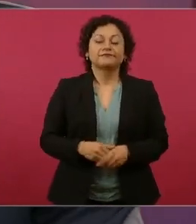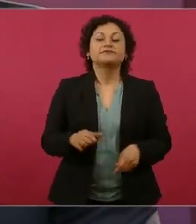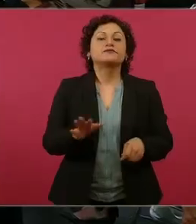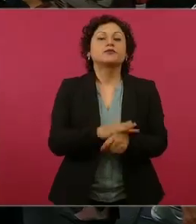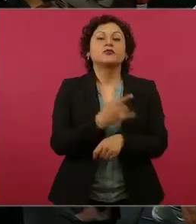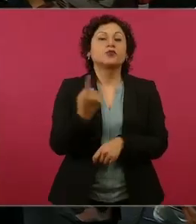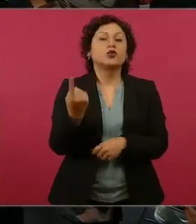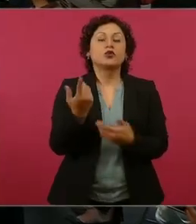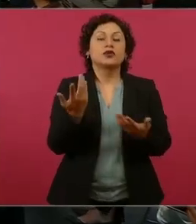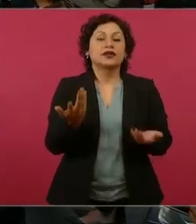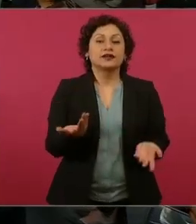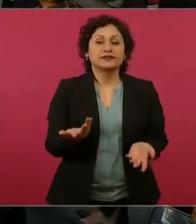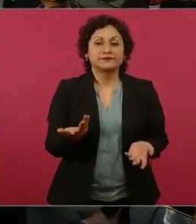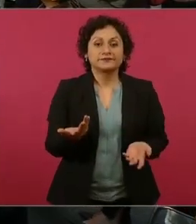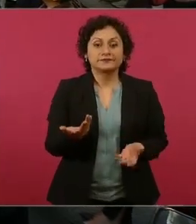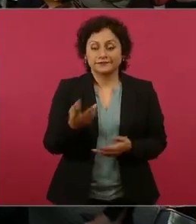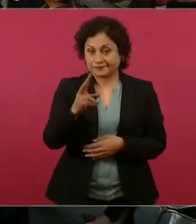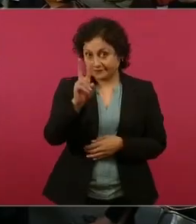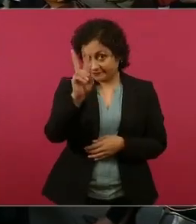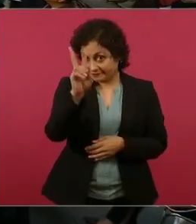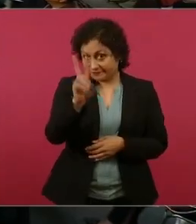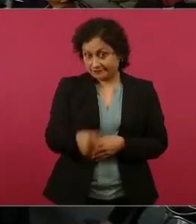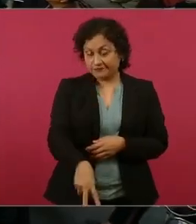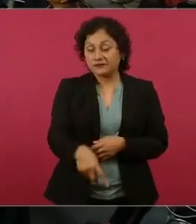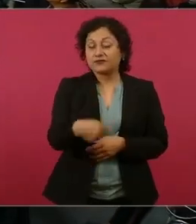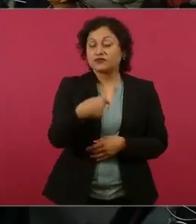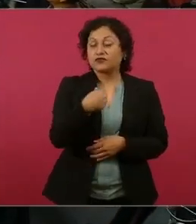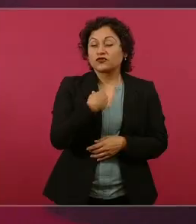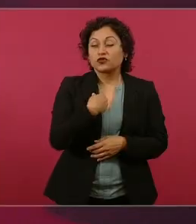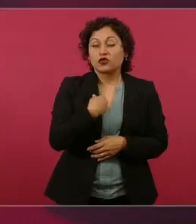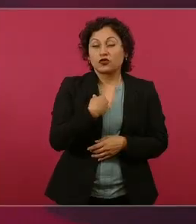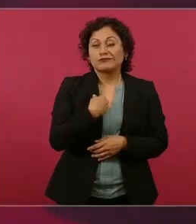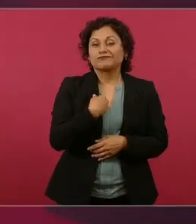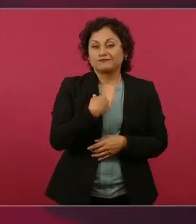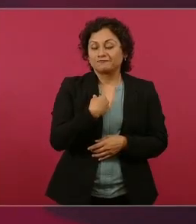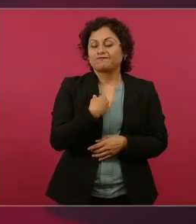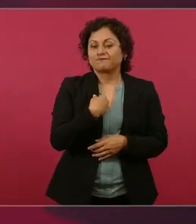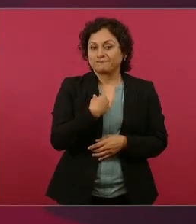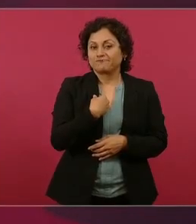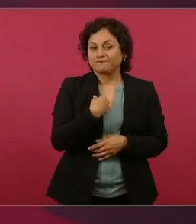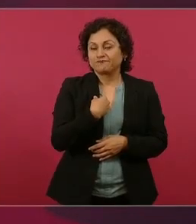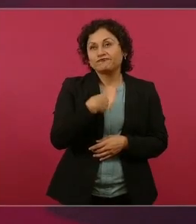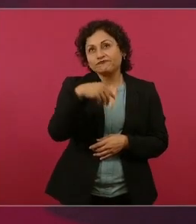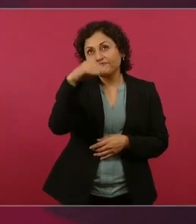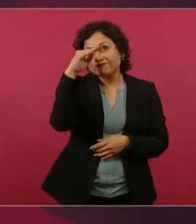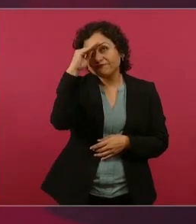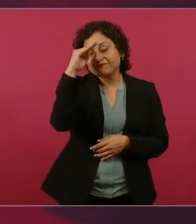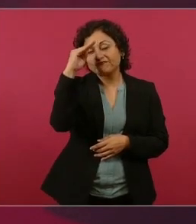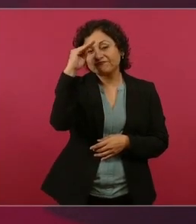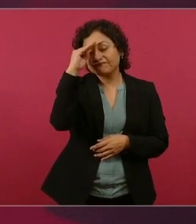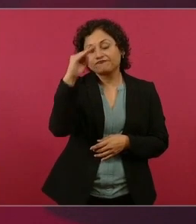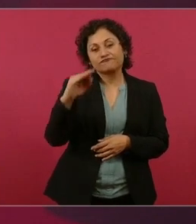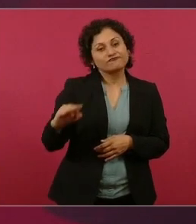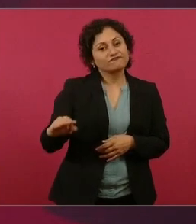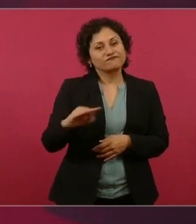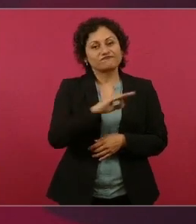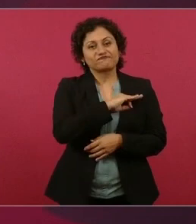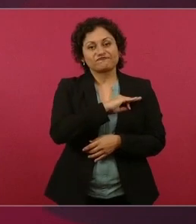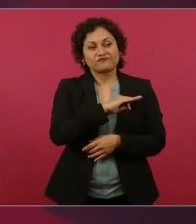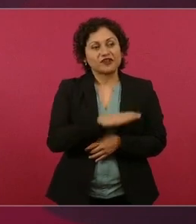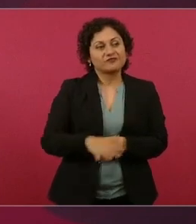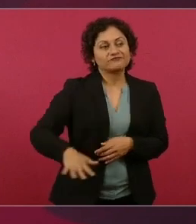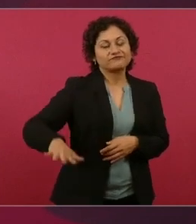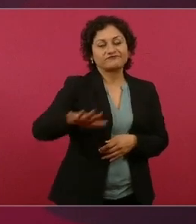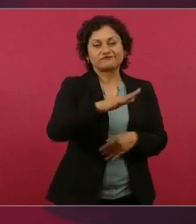porque le tengo mucha fe al pueblo y